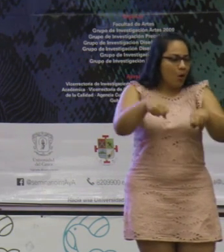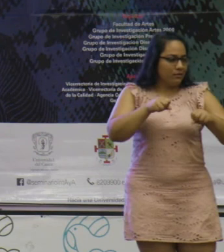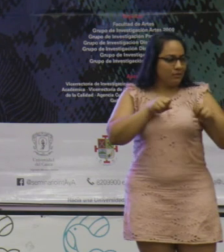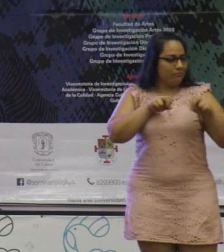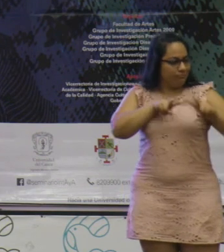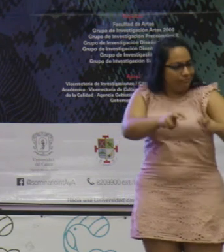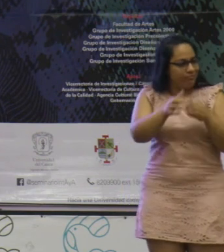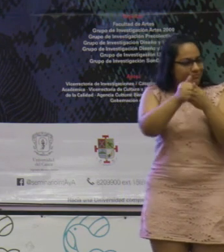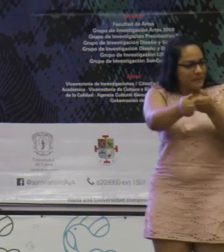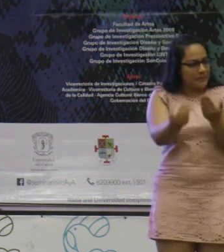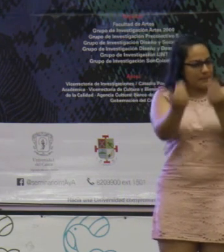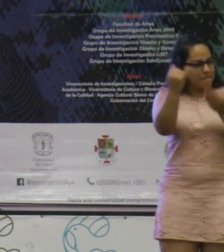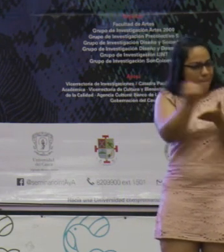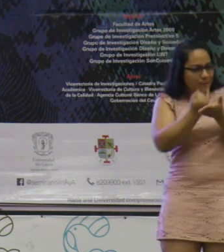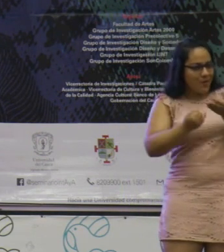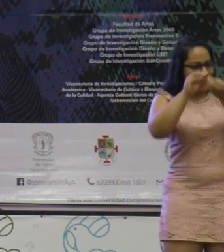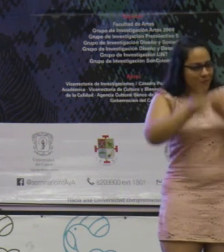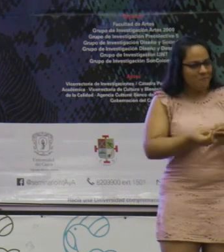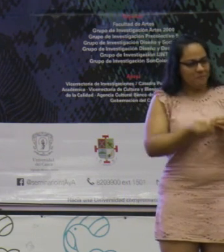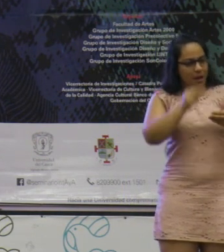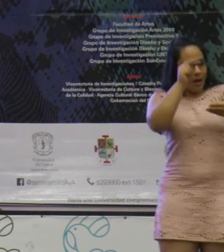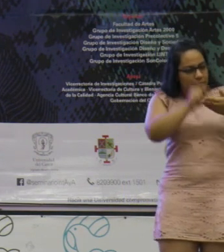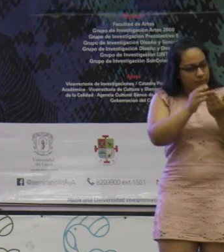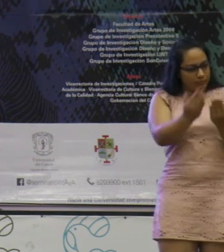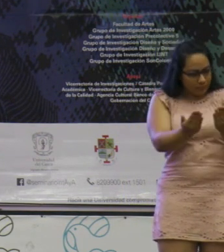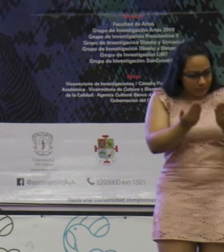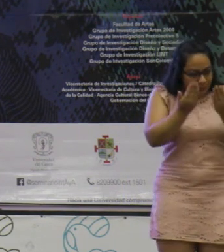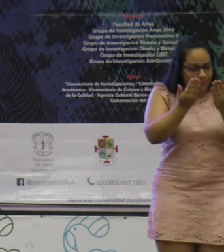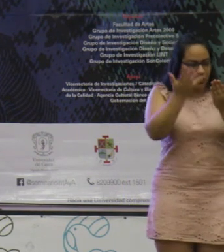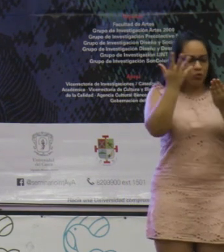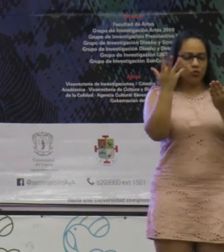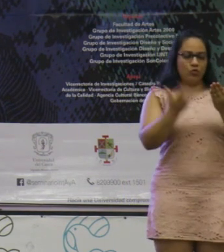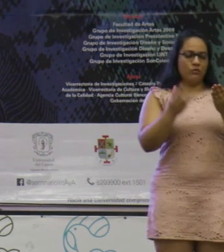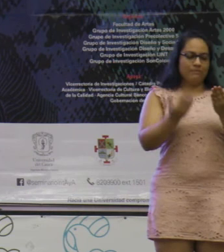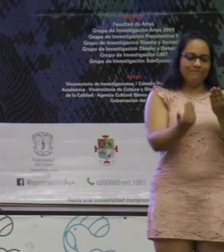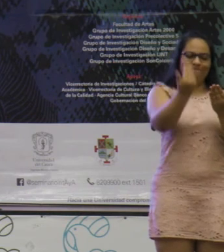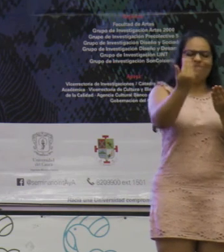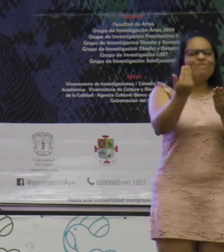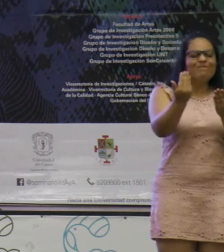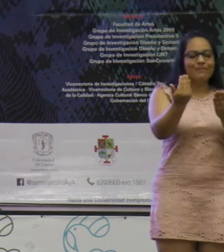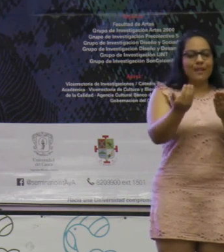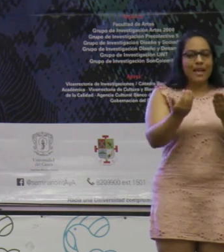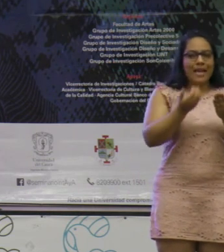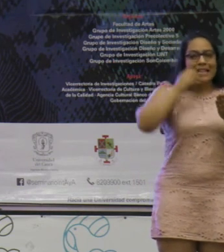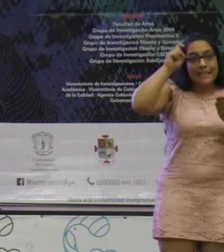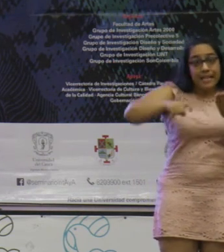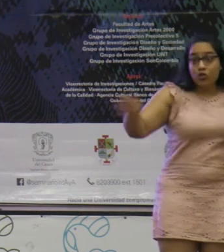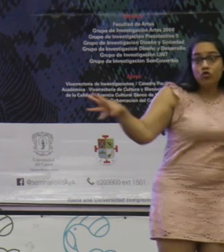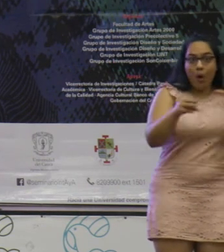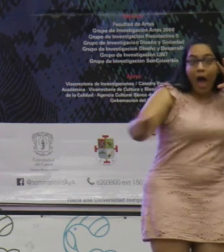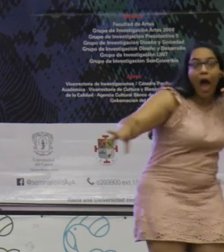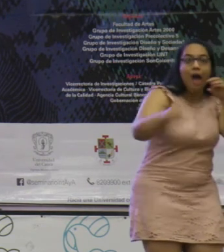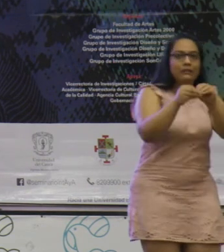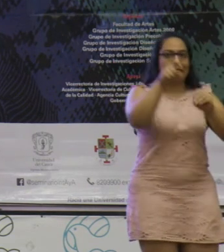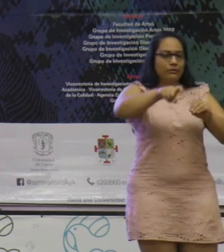de grafía, porque creo que leerlos y asomarse a este tipo de contenidos permite que hablemos. No tenemos que estar de acuerdo, o